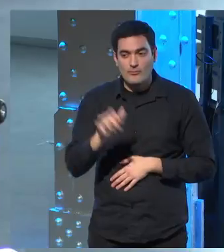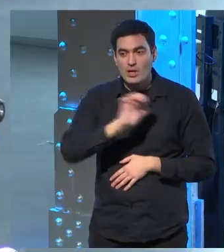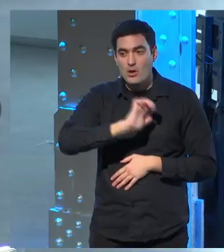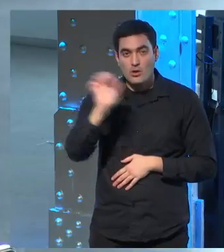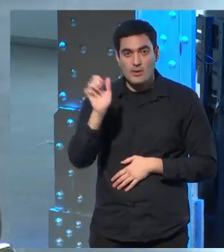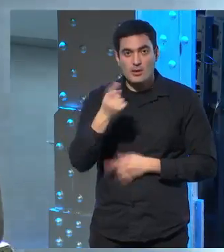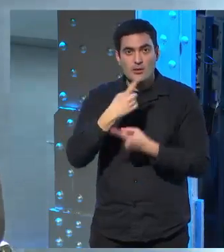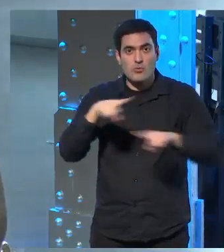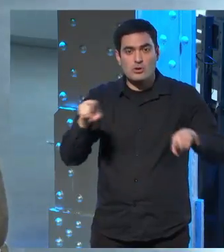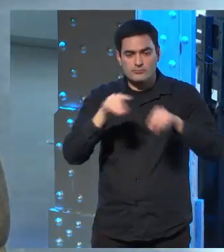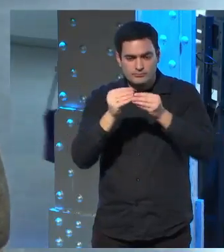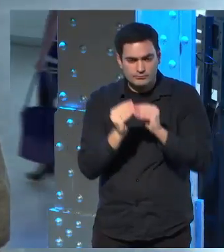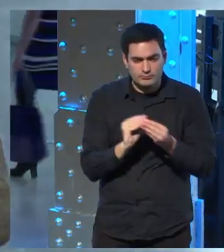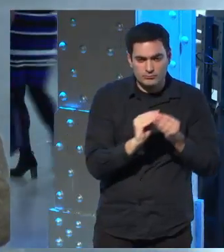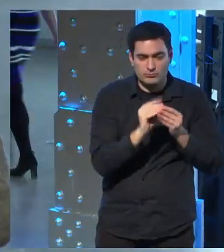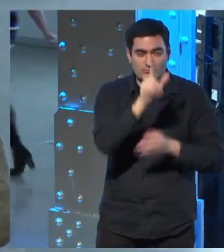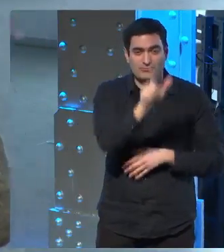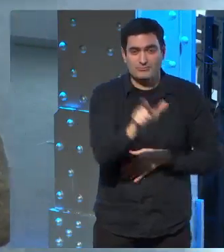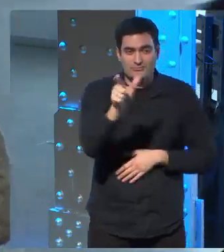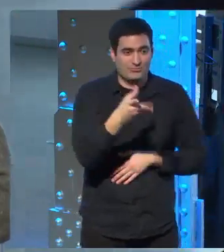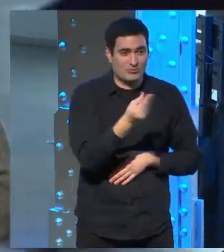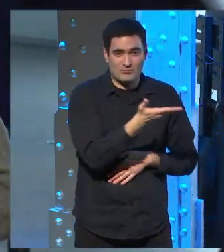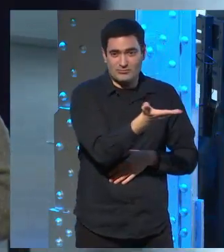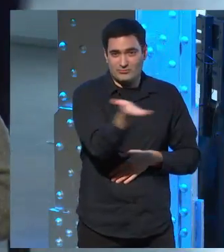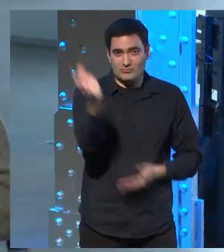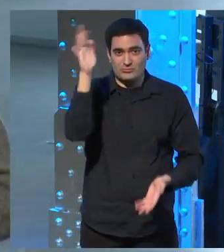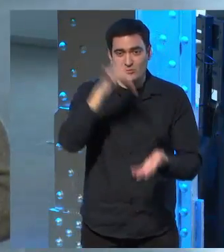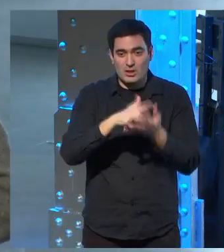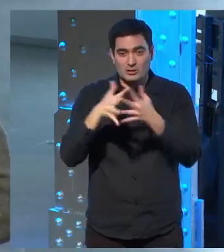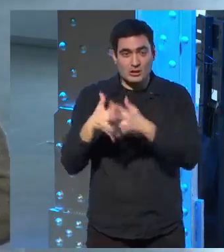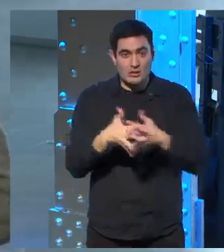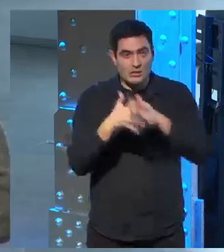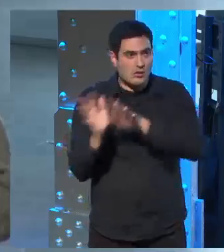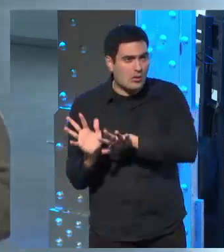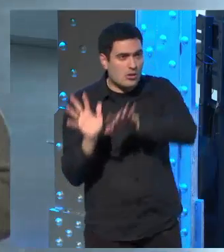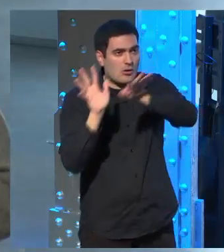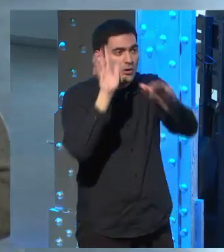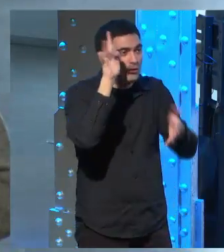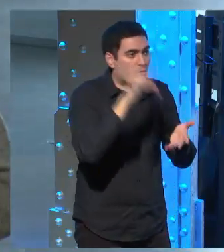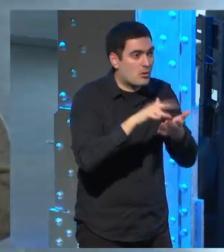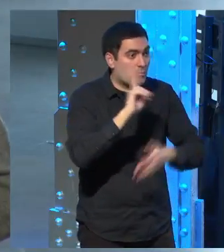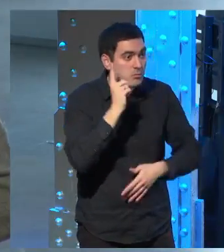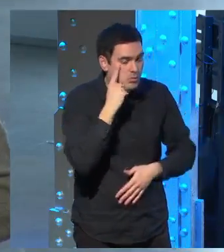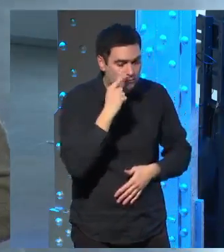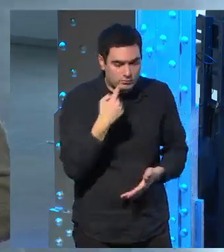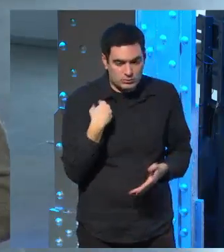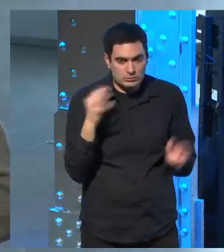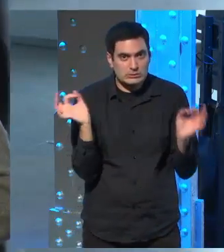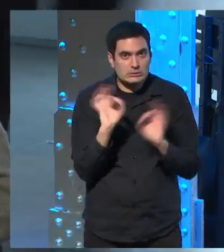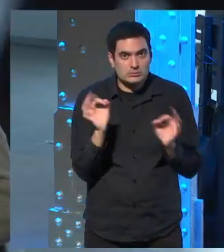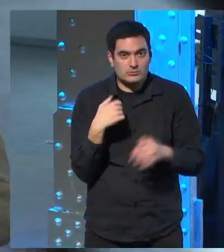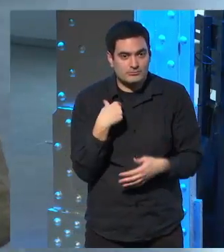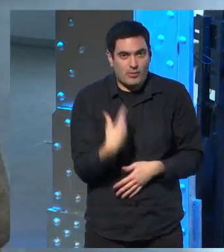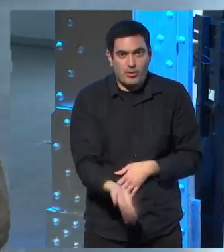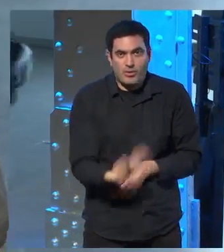europeos, de pronto le pasó lo que le pasa a mucha gente que llega a Estados Unidos, que descubre que de pronto no es nadie, ¿no? Y